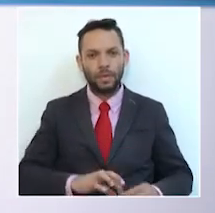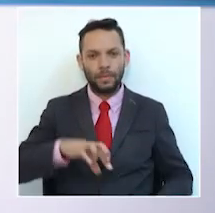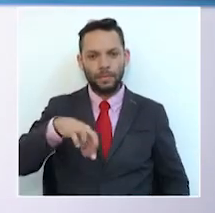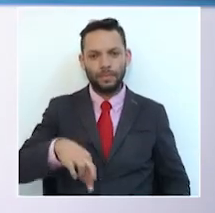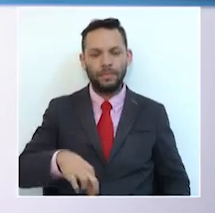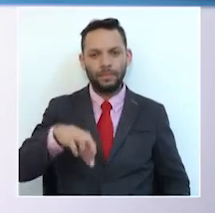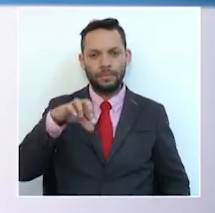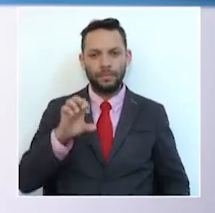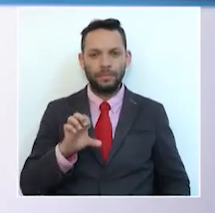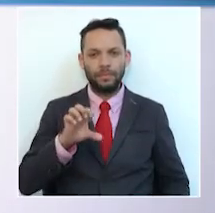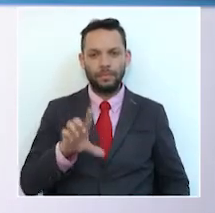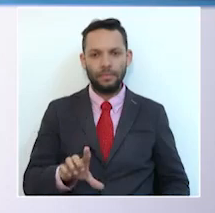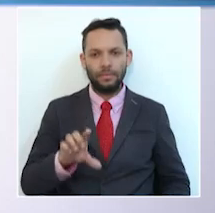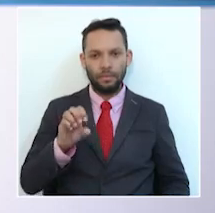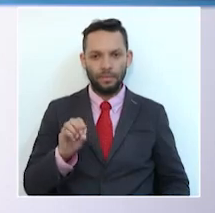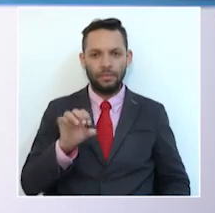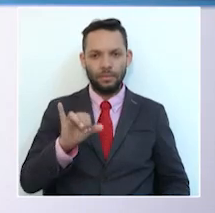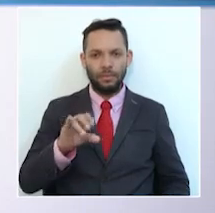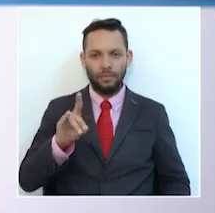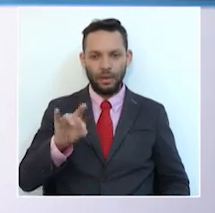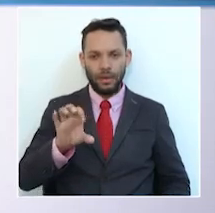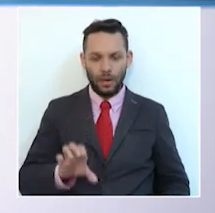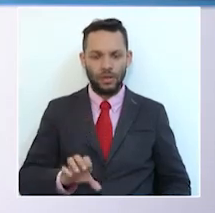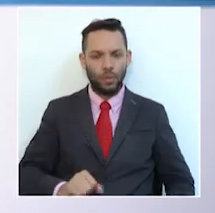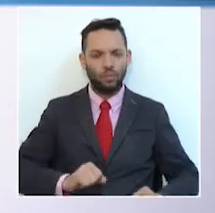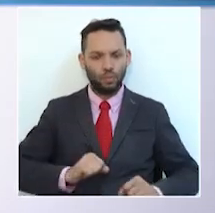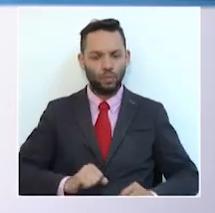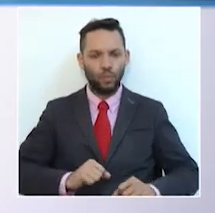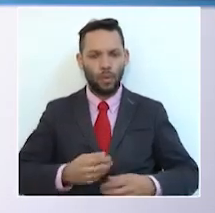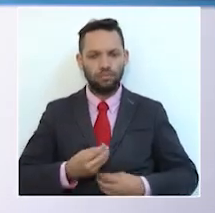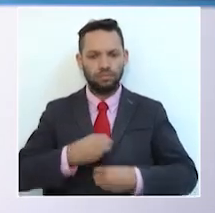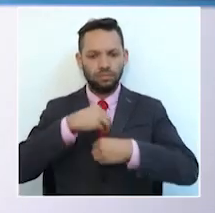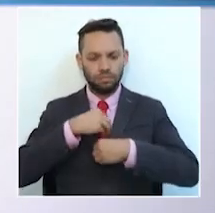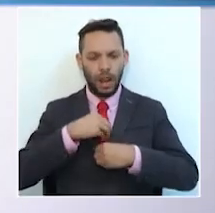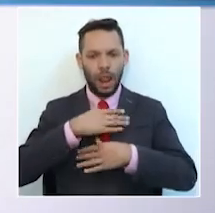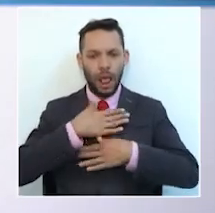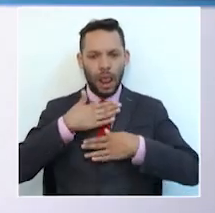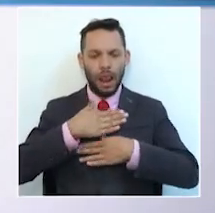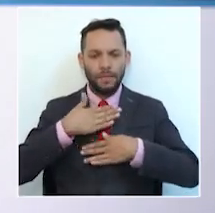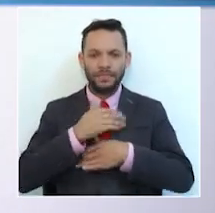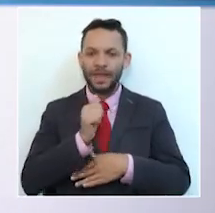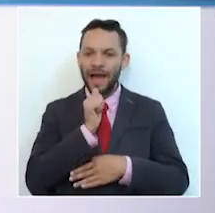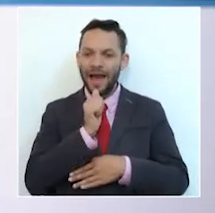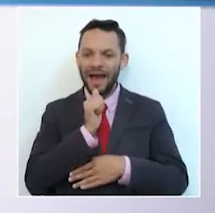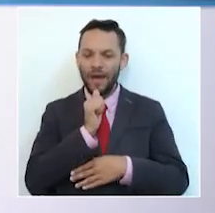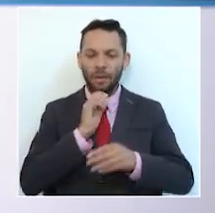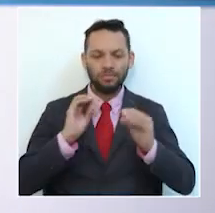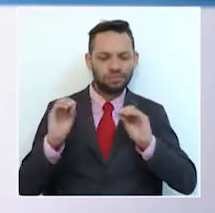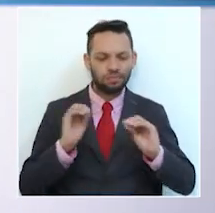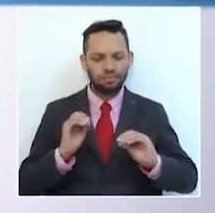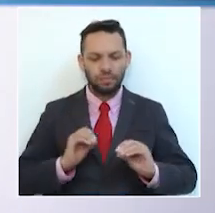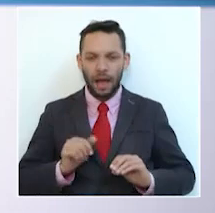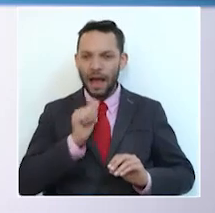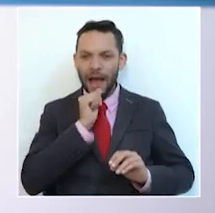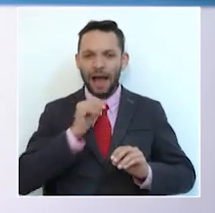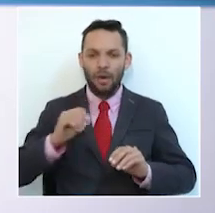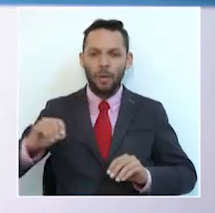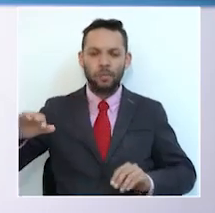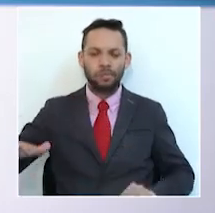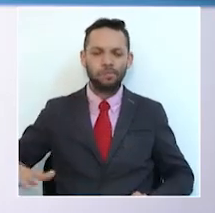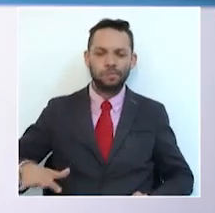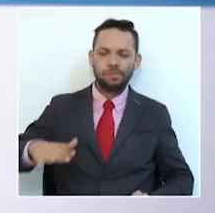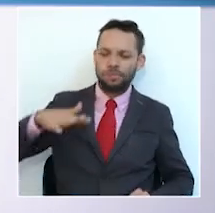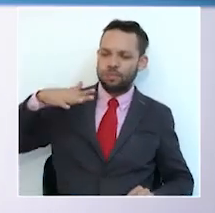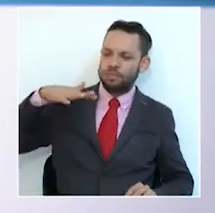mezcla de una fase sólida mineral u orgánica que con agua mineromedicinal agua de mar o agua de lago